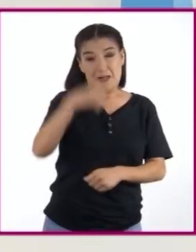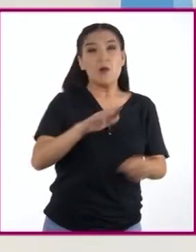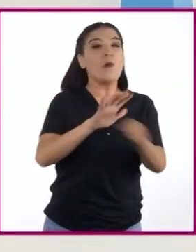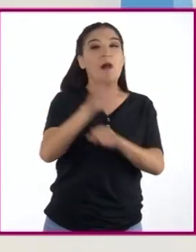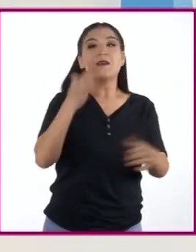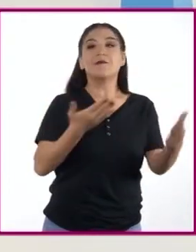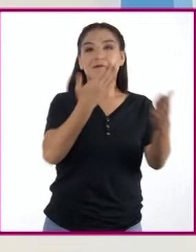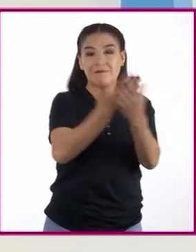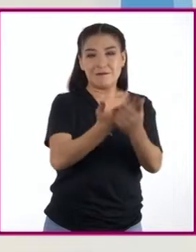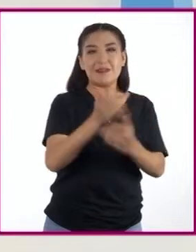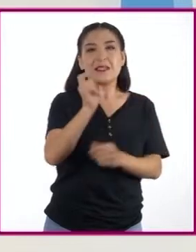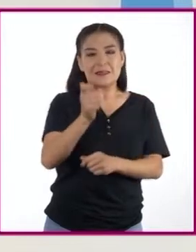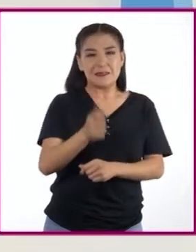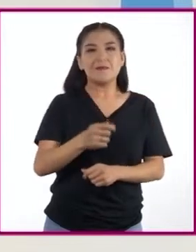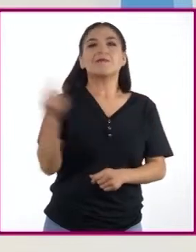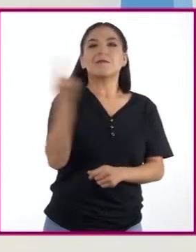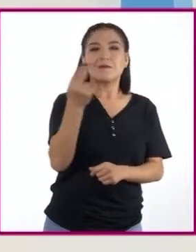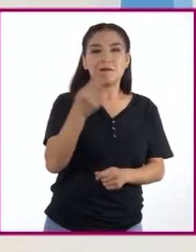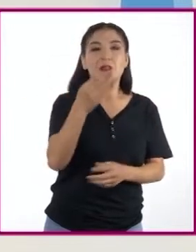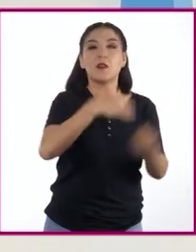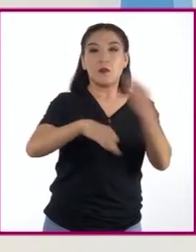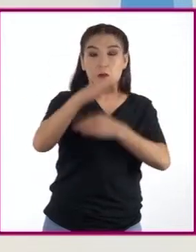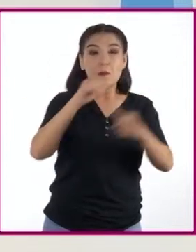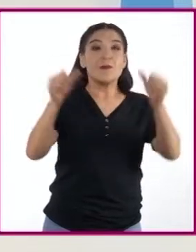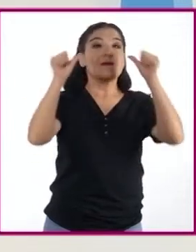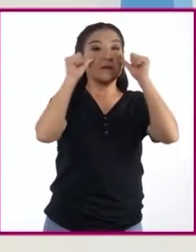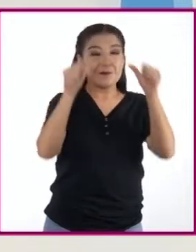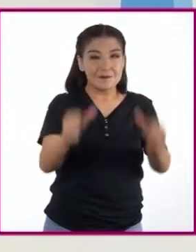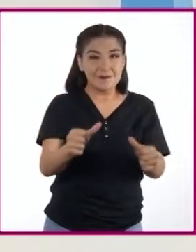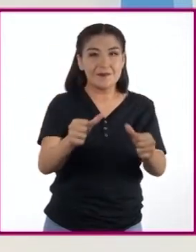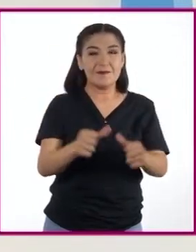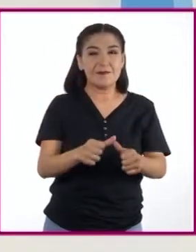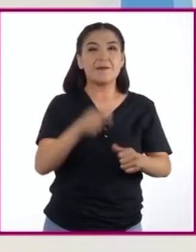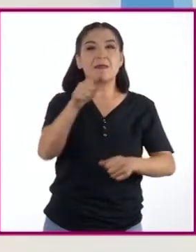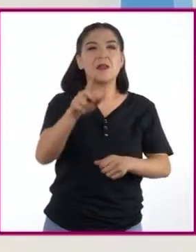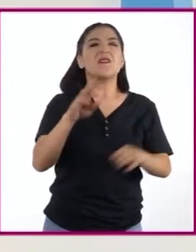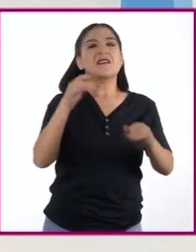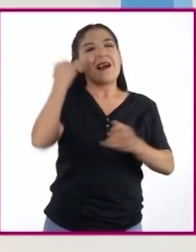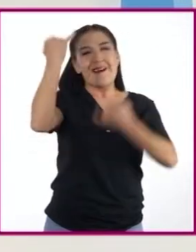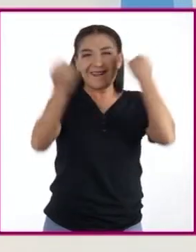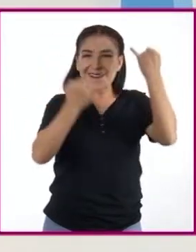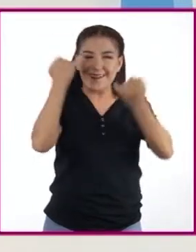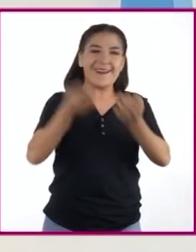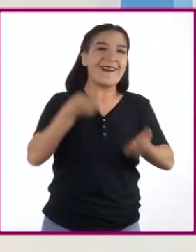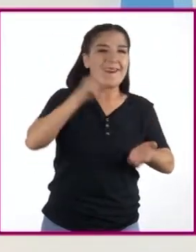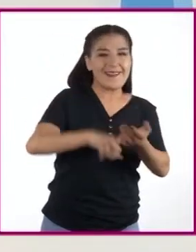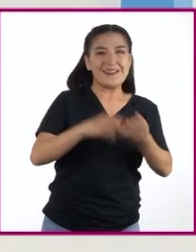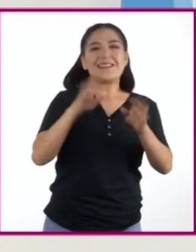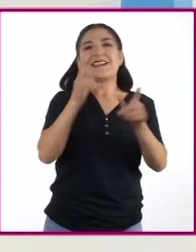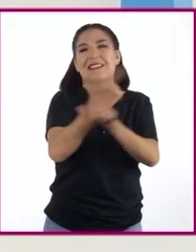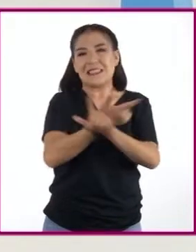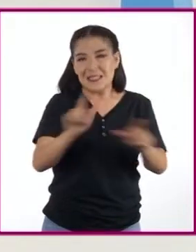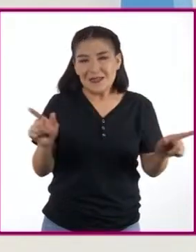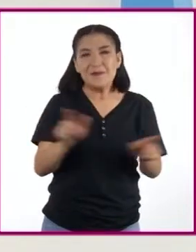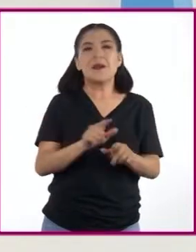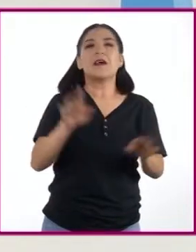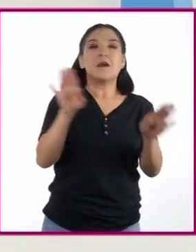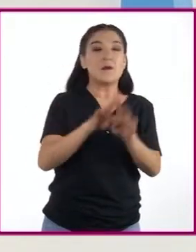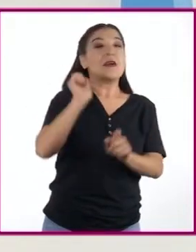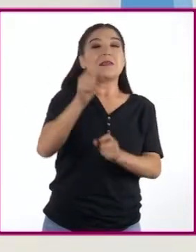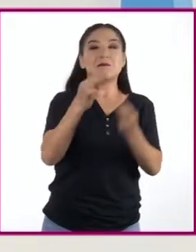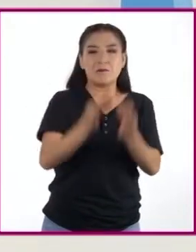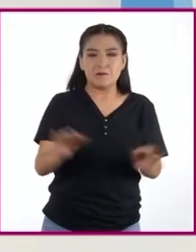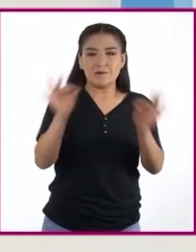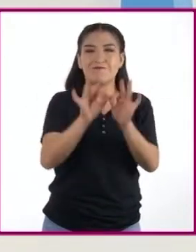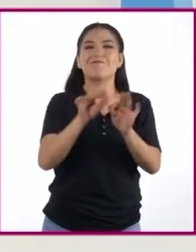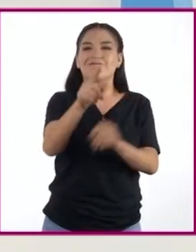aprendizaje, es requisito que estén atentos, que dejen aflorar su creatividad y, lo esencial, que estén